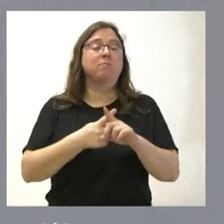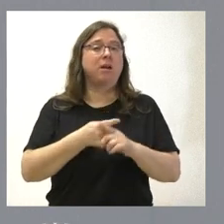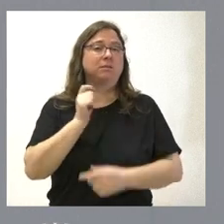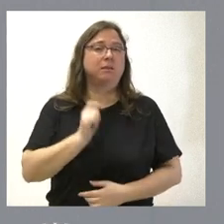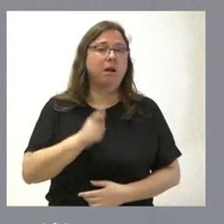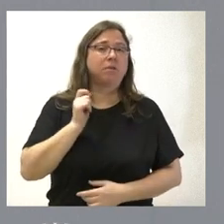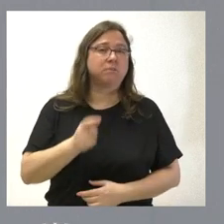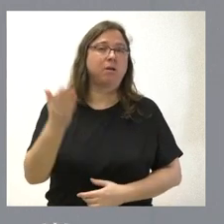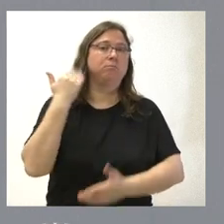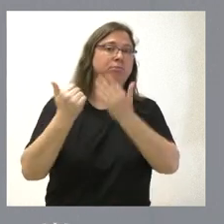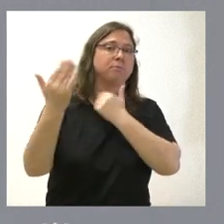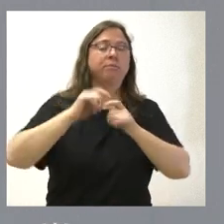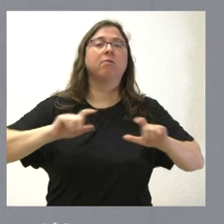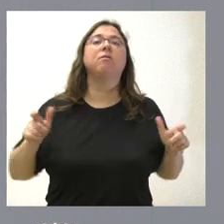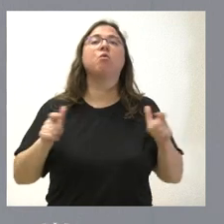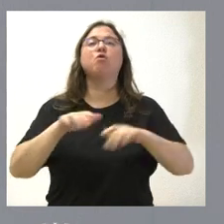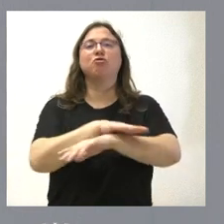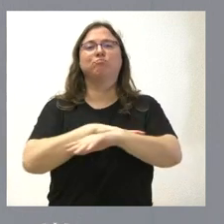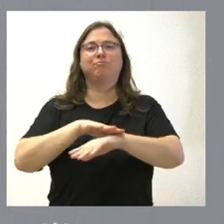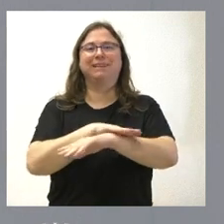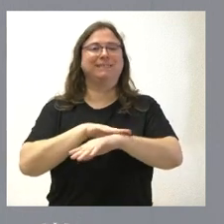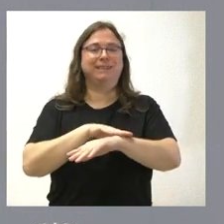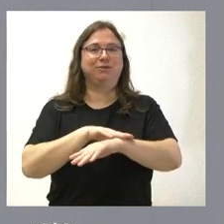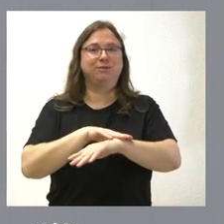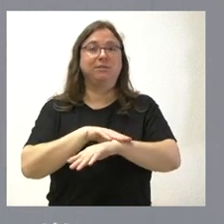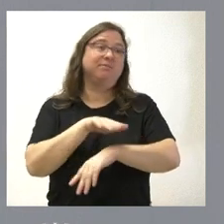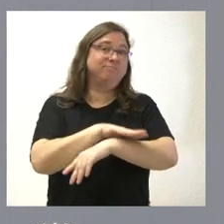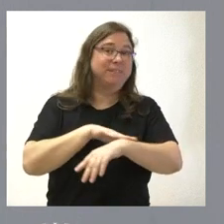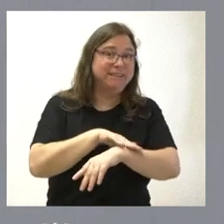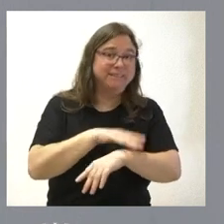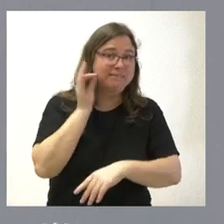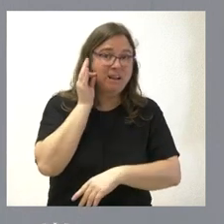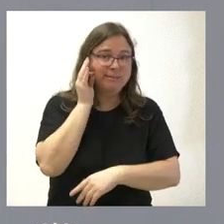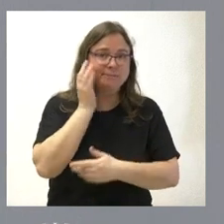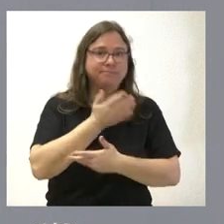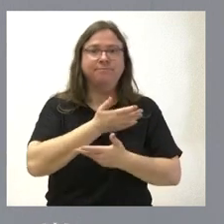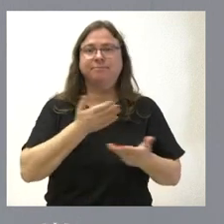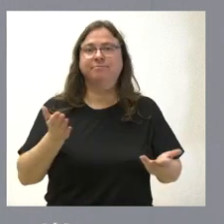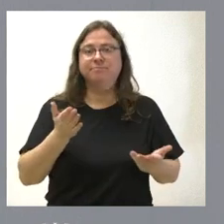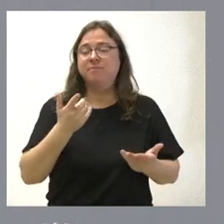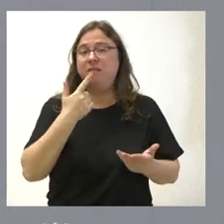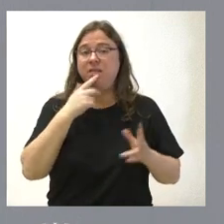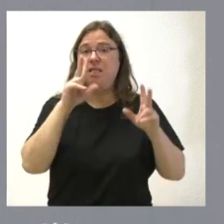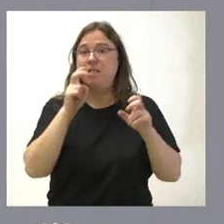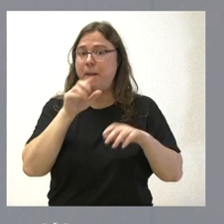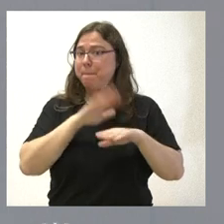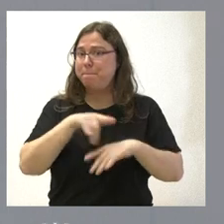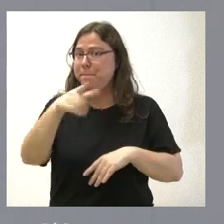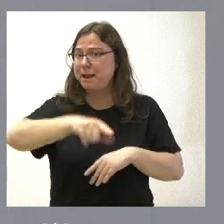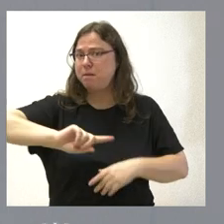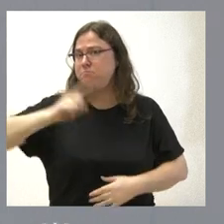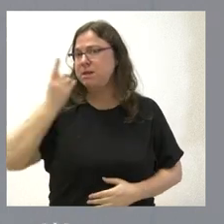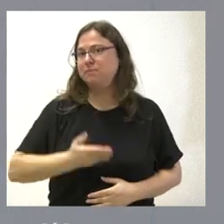nos convoca las reuniones en el Ministerio tampoco estáa ministra pues está planteando que este asunto para ella sea el más